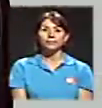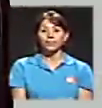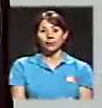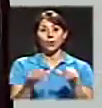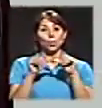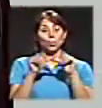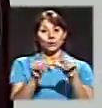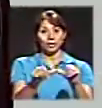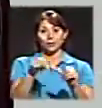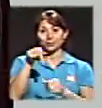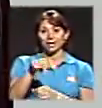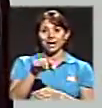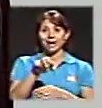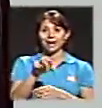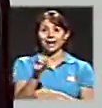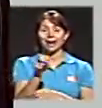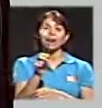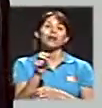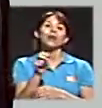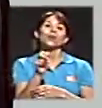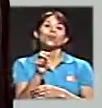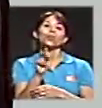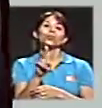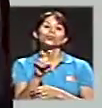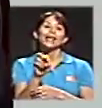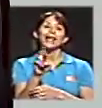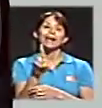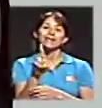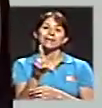Continuamos en Canal UCR